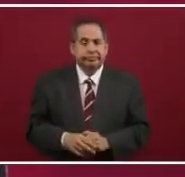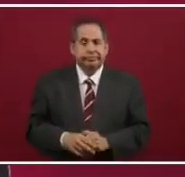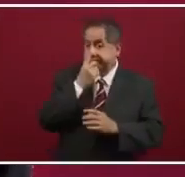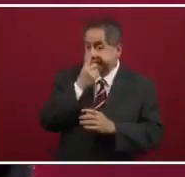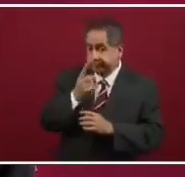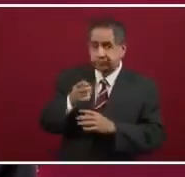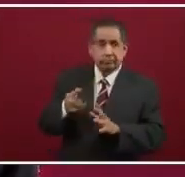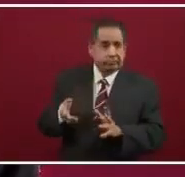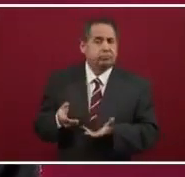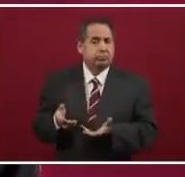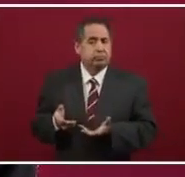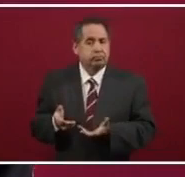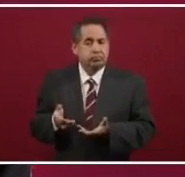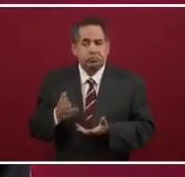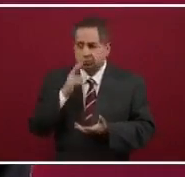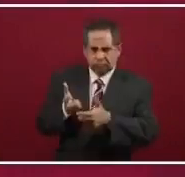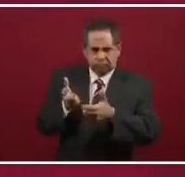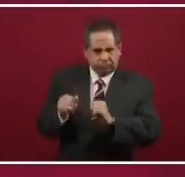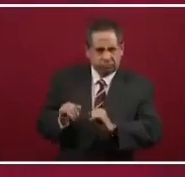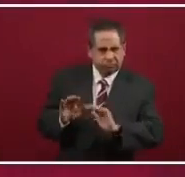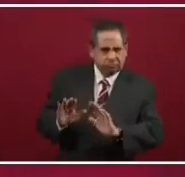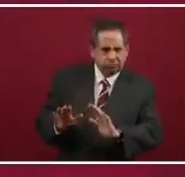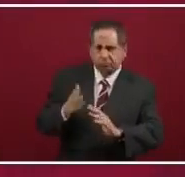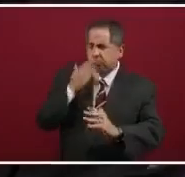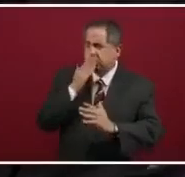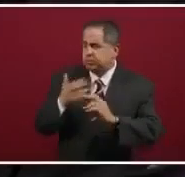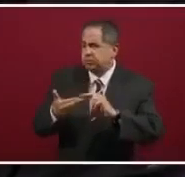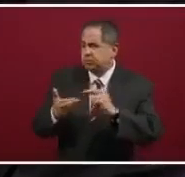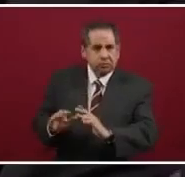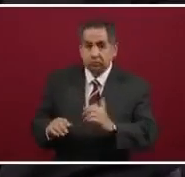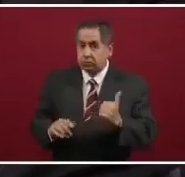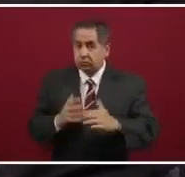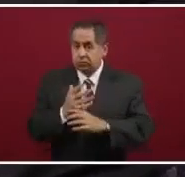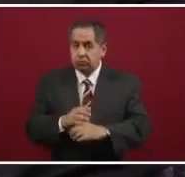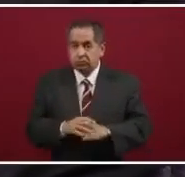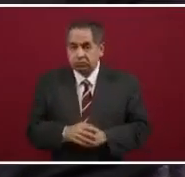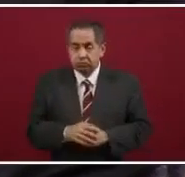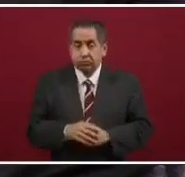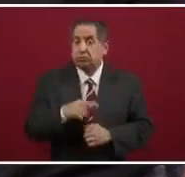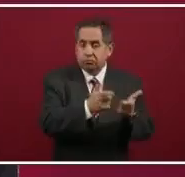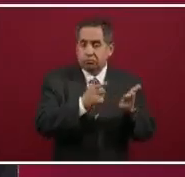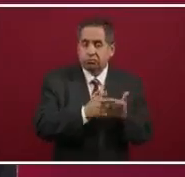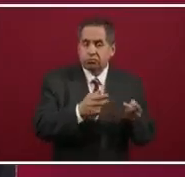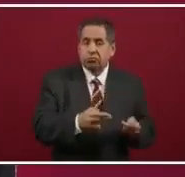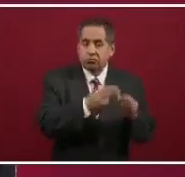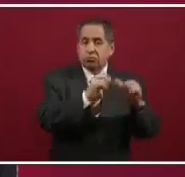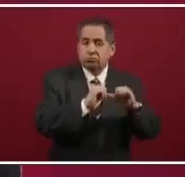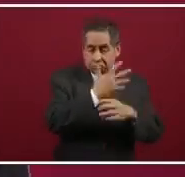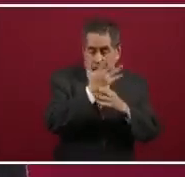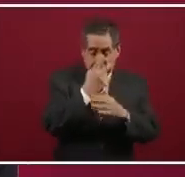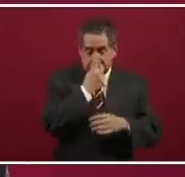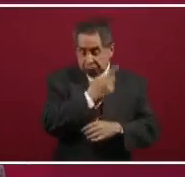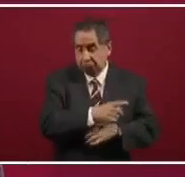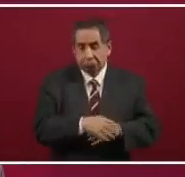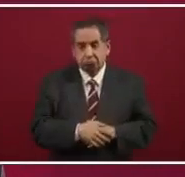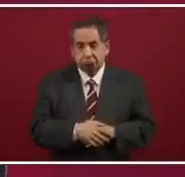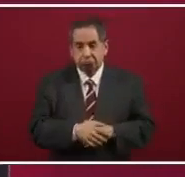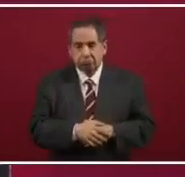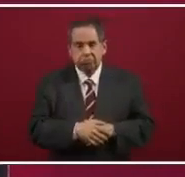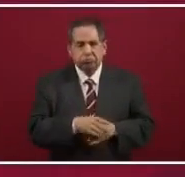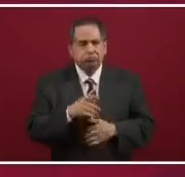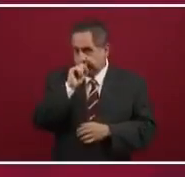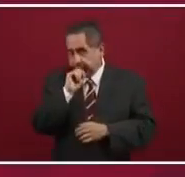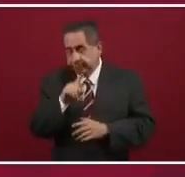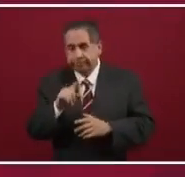favor de que se mantengan buenas relaciones comerciales. La Cámara de Comercio de Estados Unidos. He estado